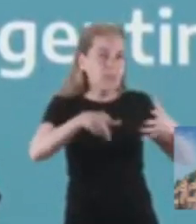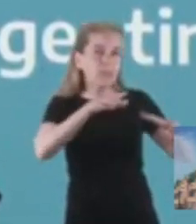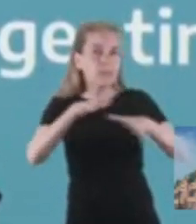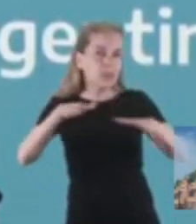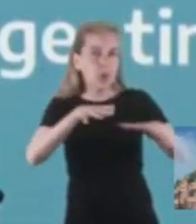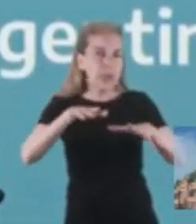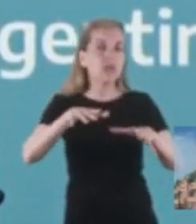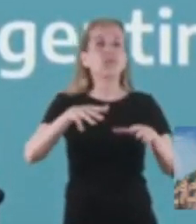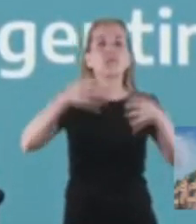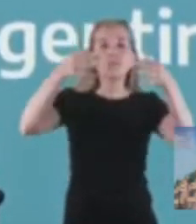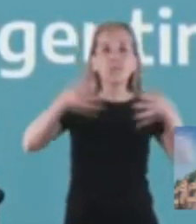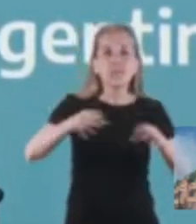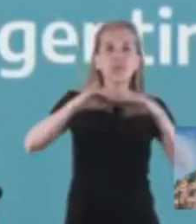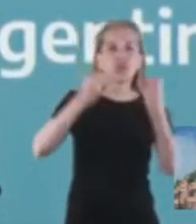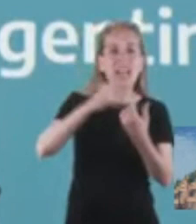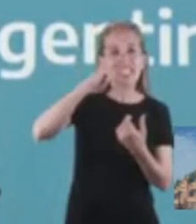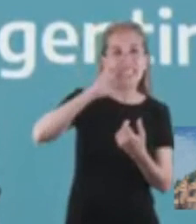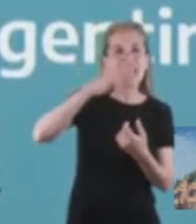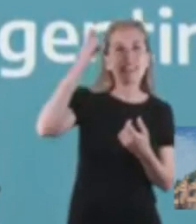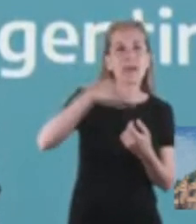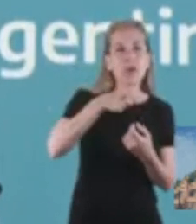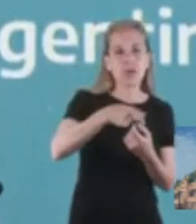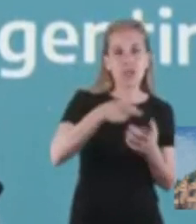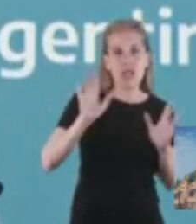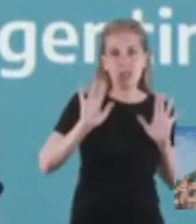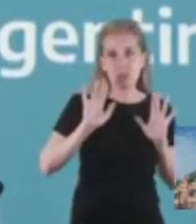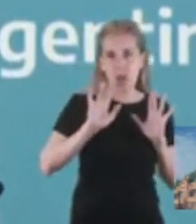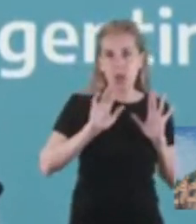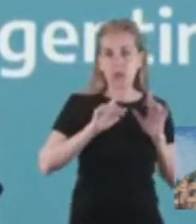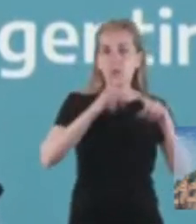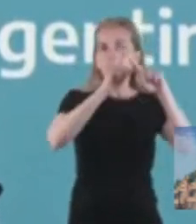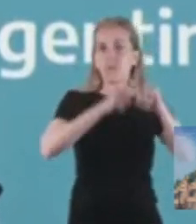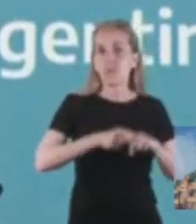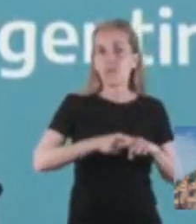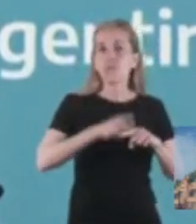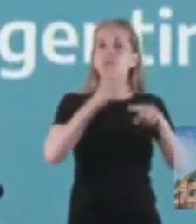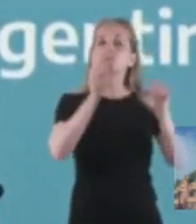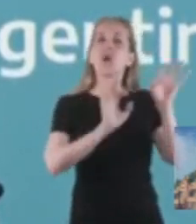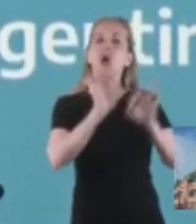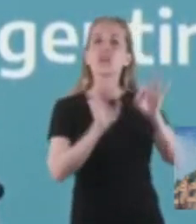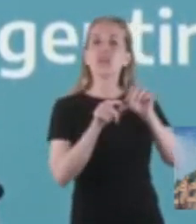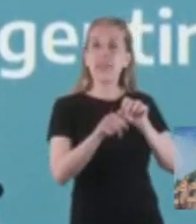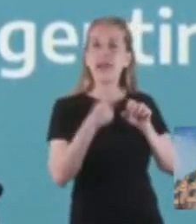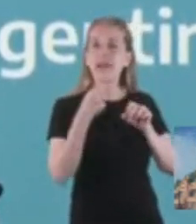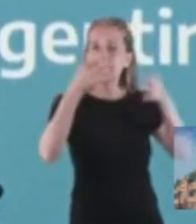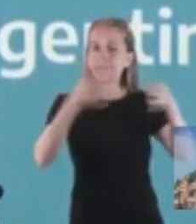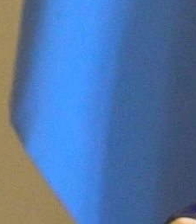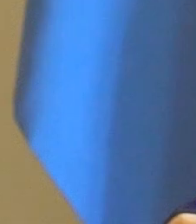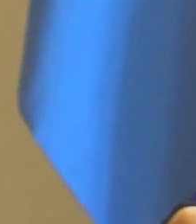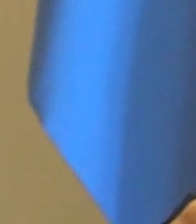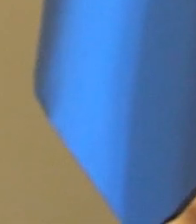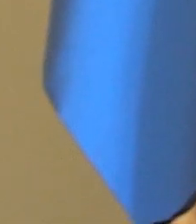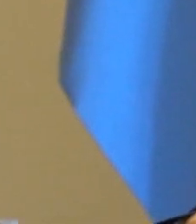70 por ciento Eso habla a las claras de una economía que está en pleno